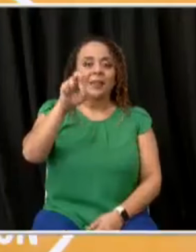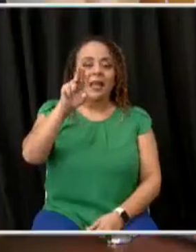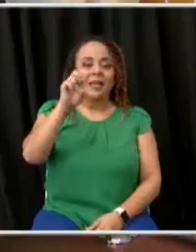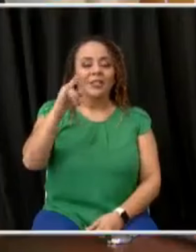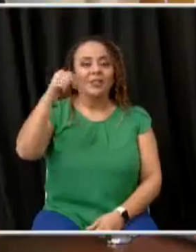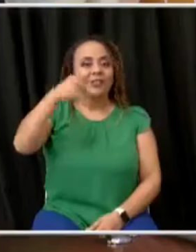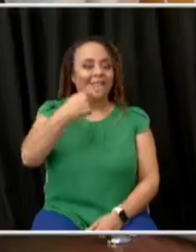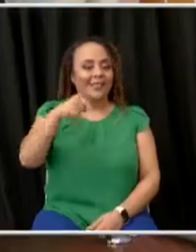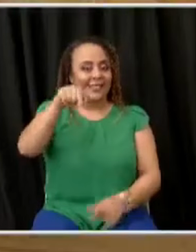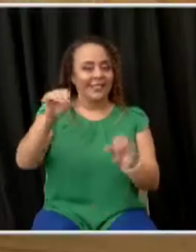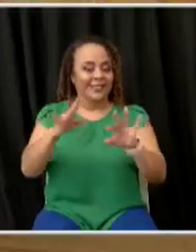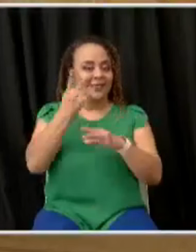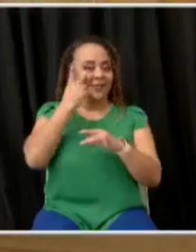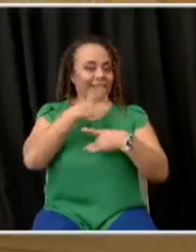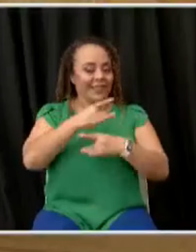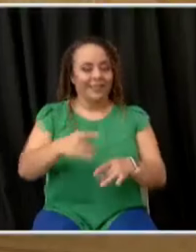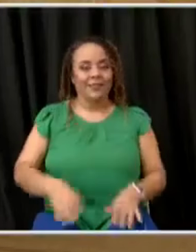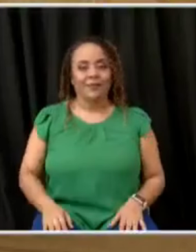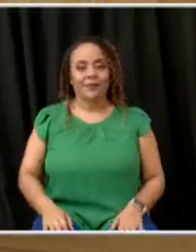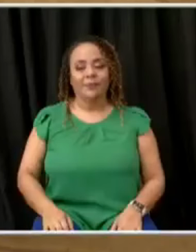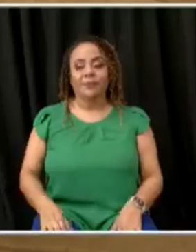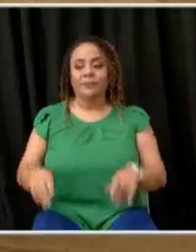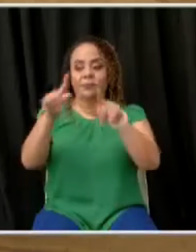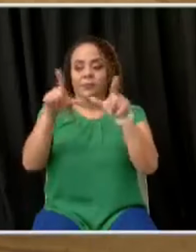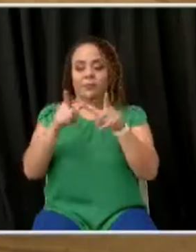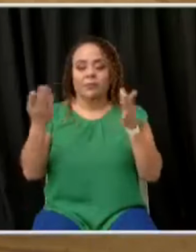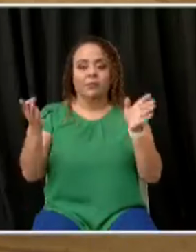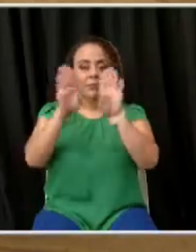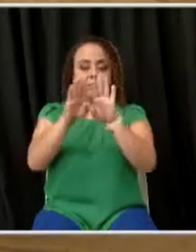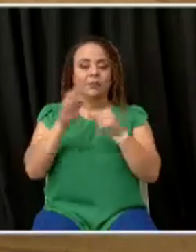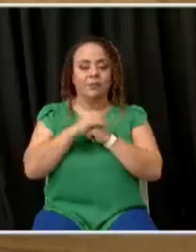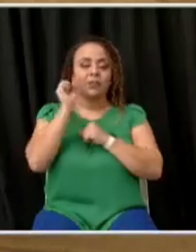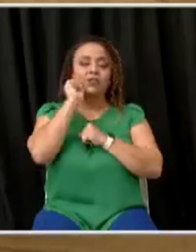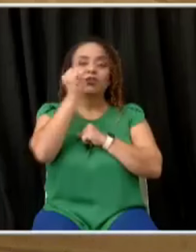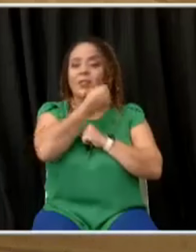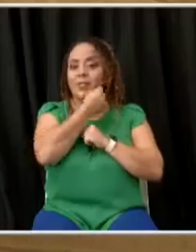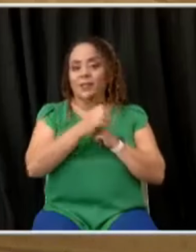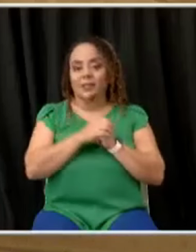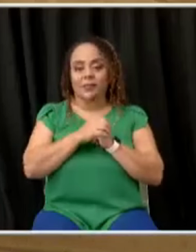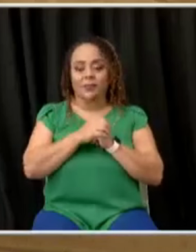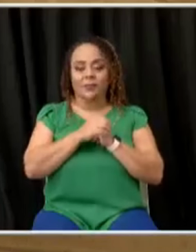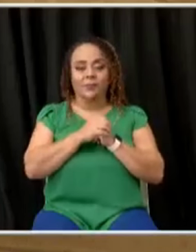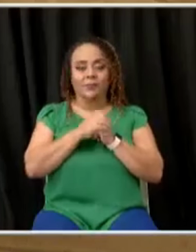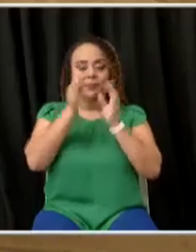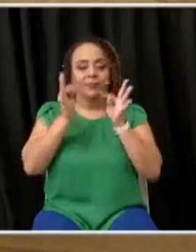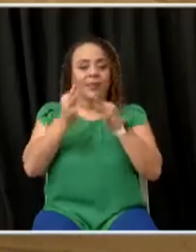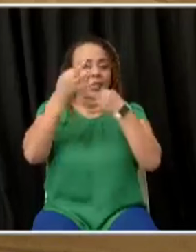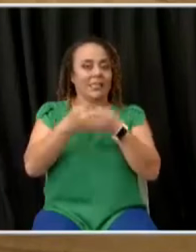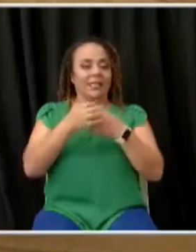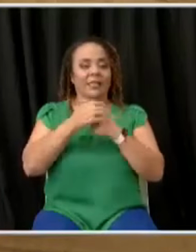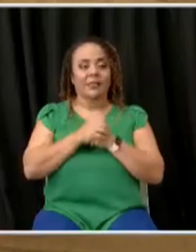esta mañana, vean qué interesante, lugares cerrados, sodas,